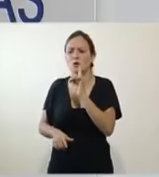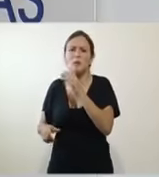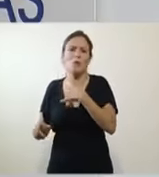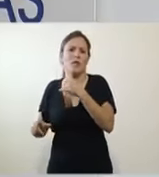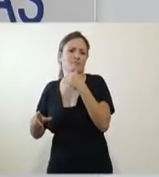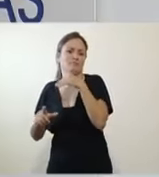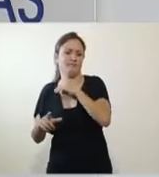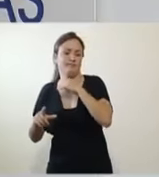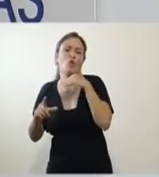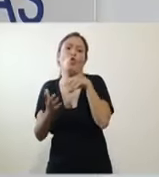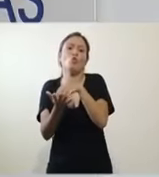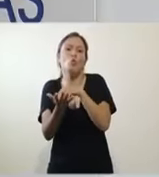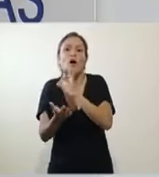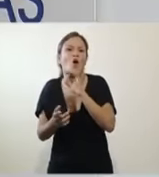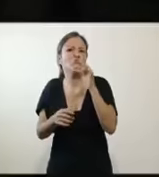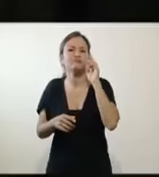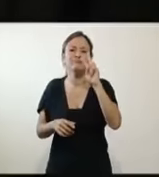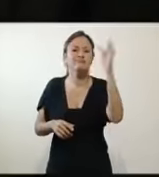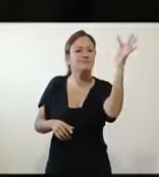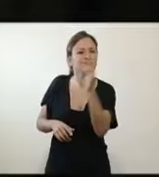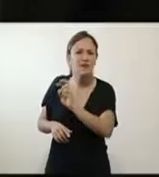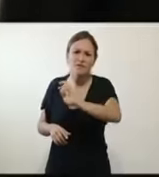dudas o plantear las observaciones que tengan.